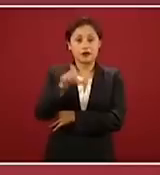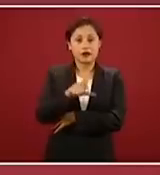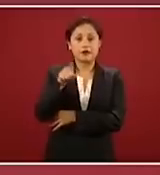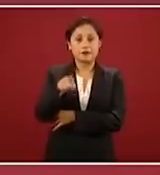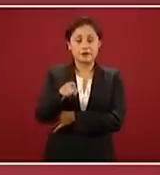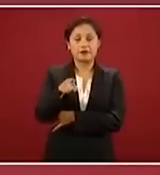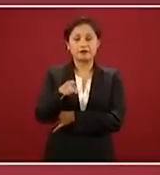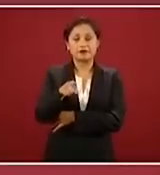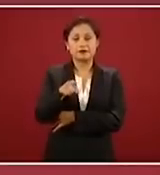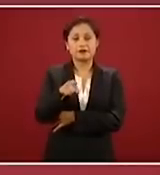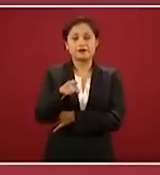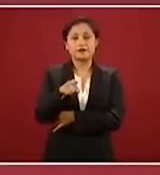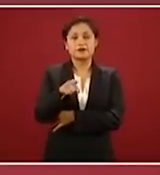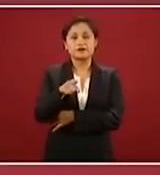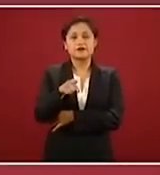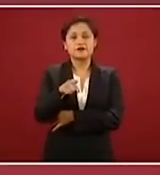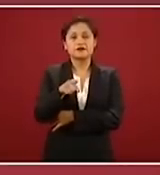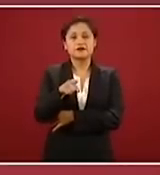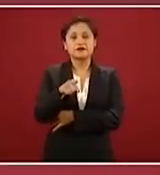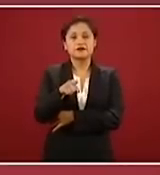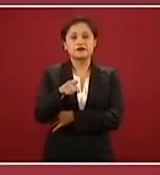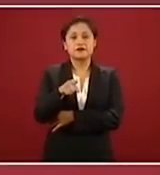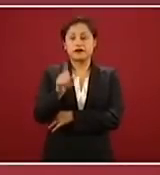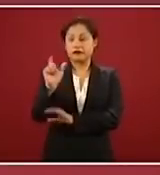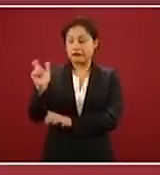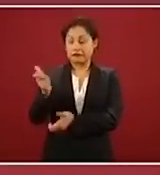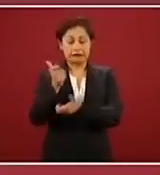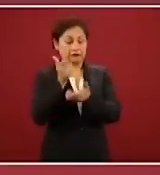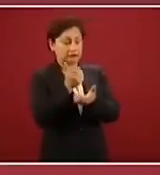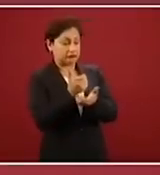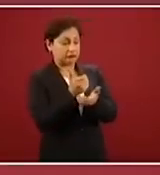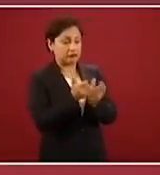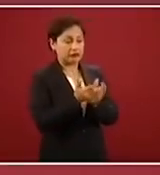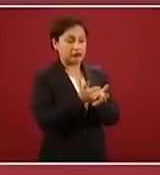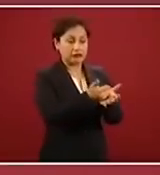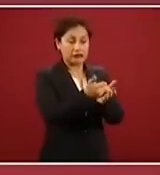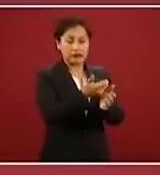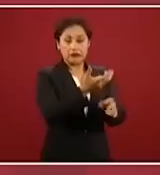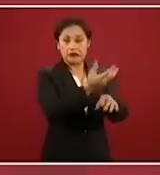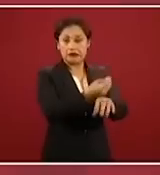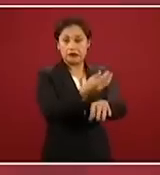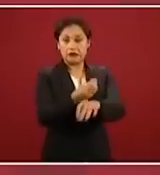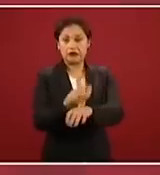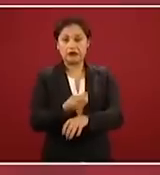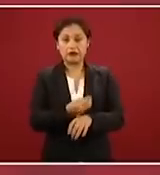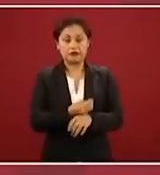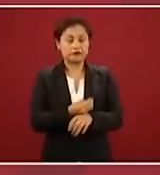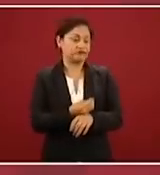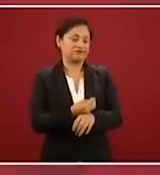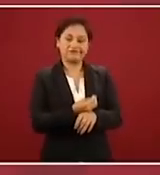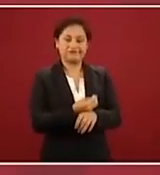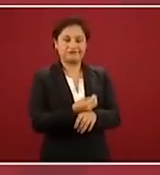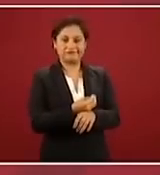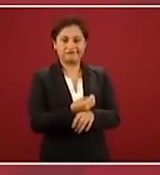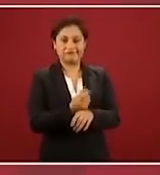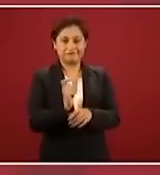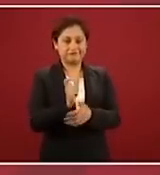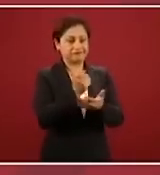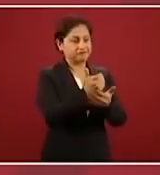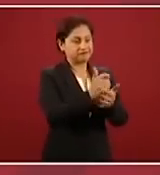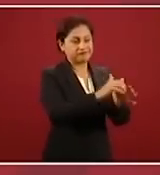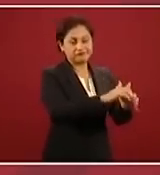petroquímico, se les dejó sin gas a las plantas de Pemex para darle el